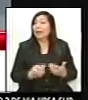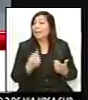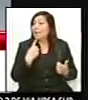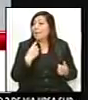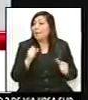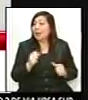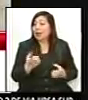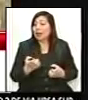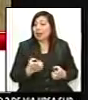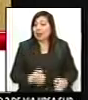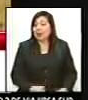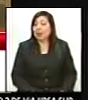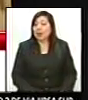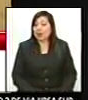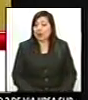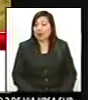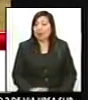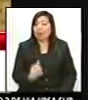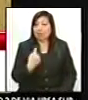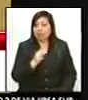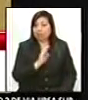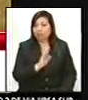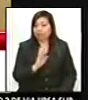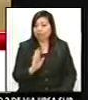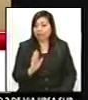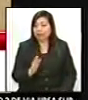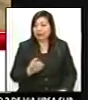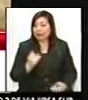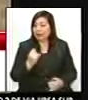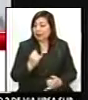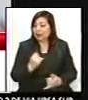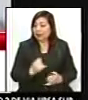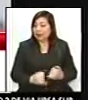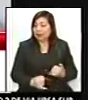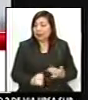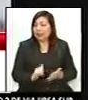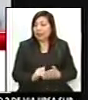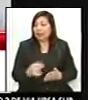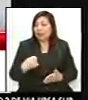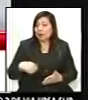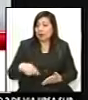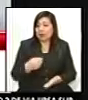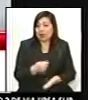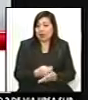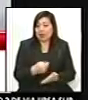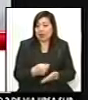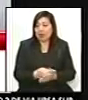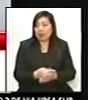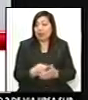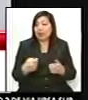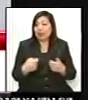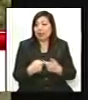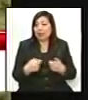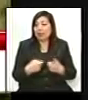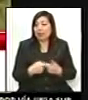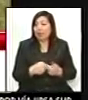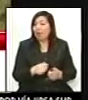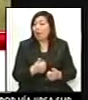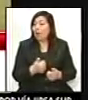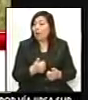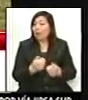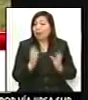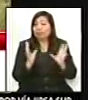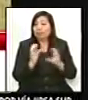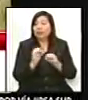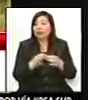perjudica económicamente. Por ello, repercute finalmente en lo que nosotros pagamos de la tarifa eléctrica. De otro lado,